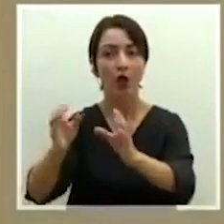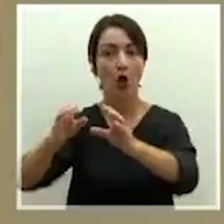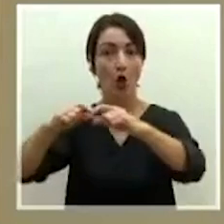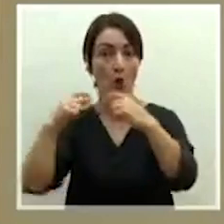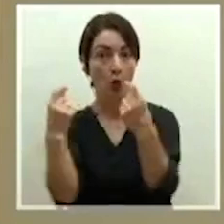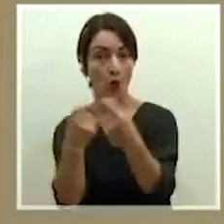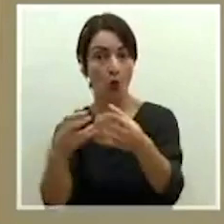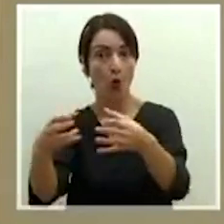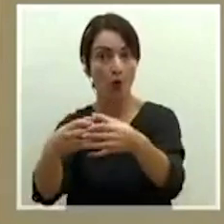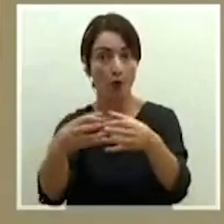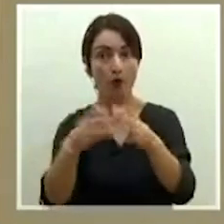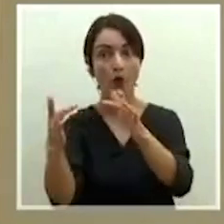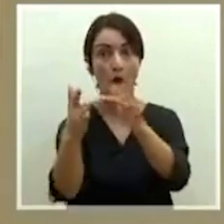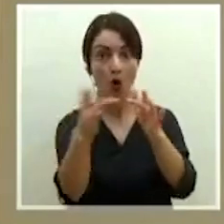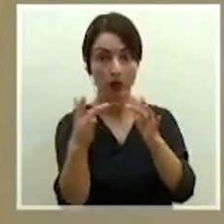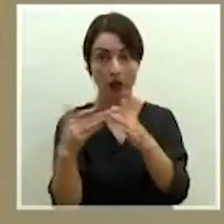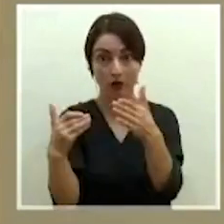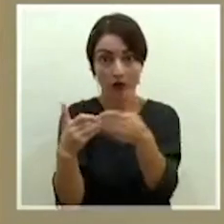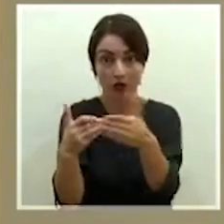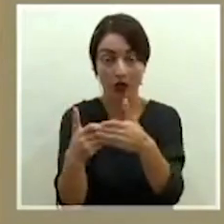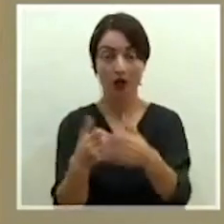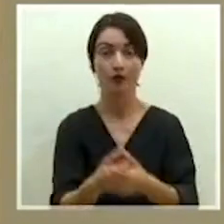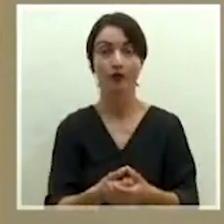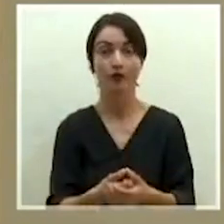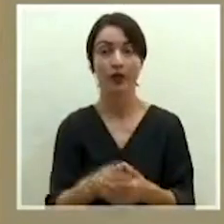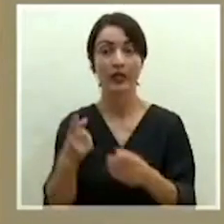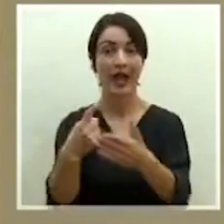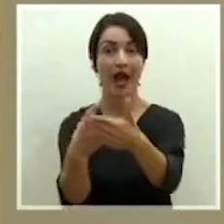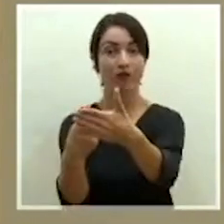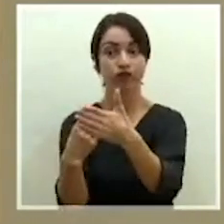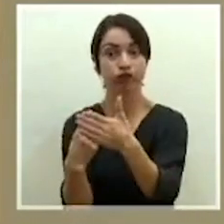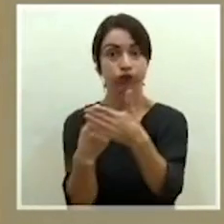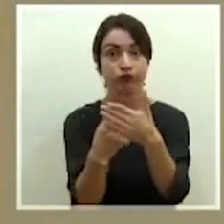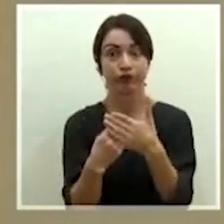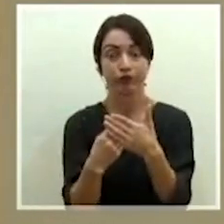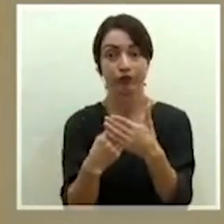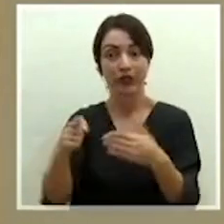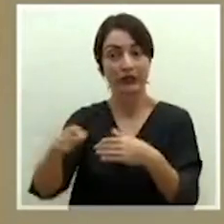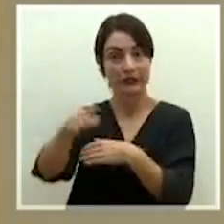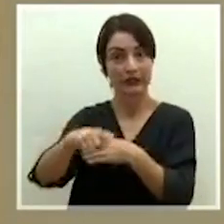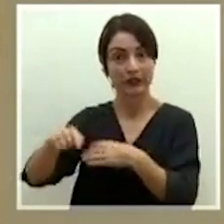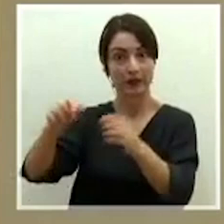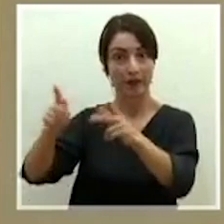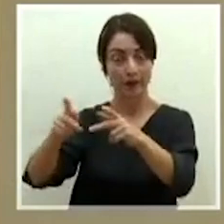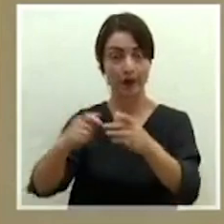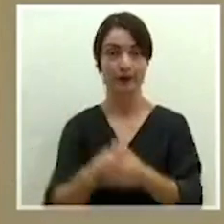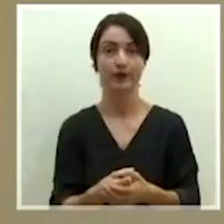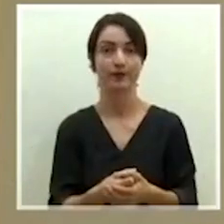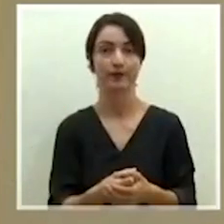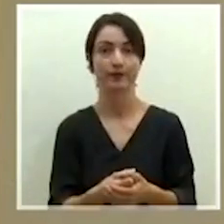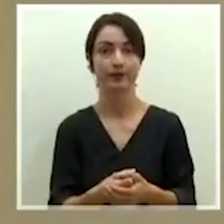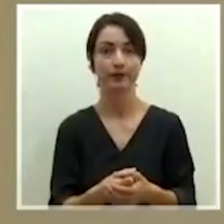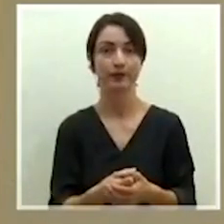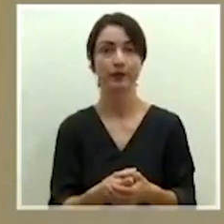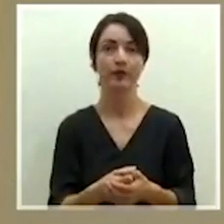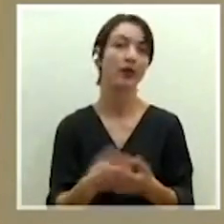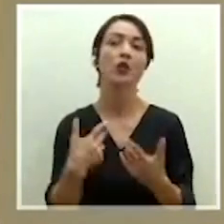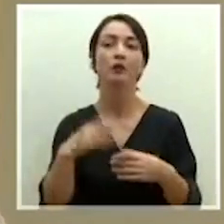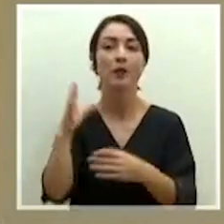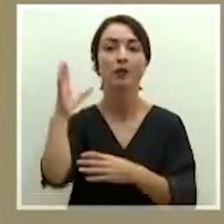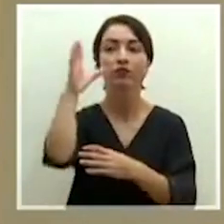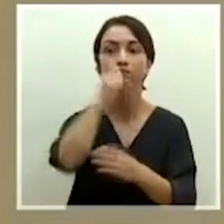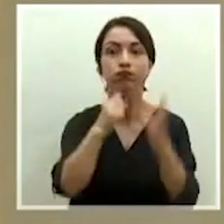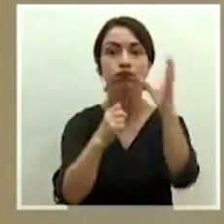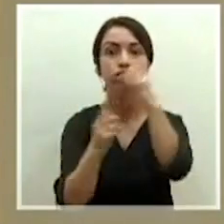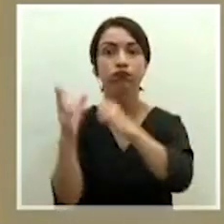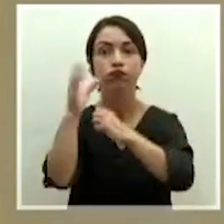agrupaciones, donde están los contactos cercanos y se aíslan esos casos. Y vamos identificando alrededor